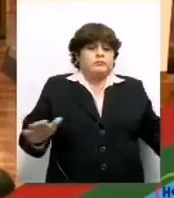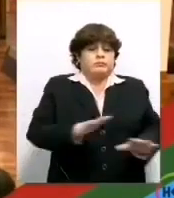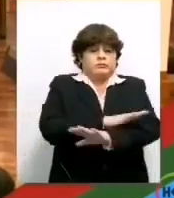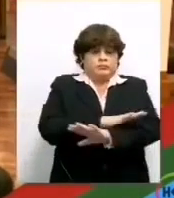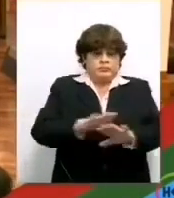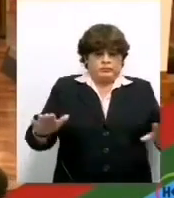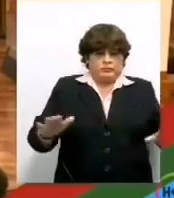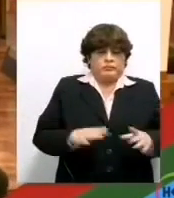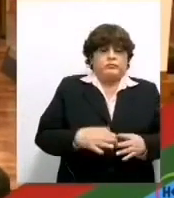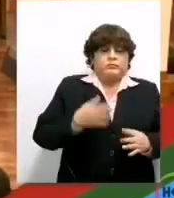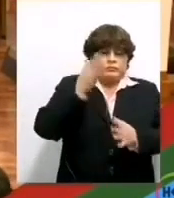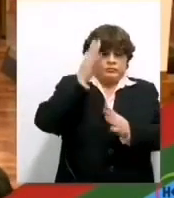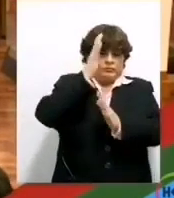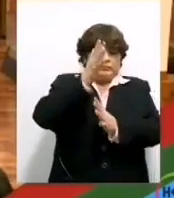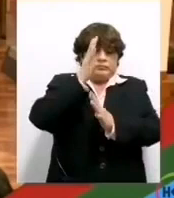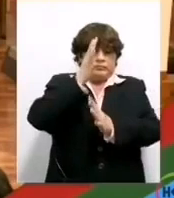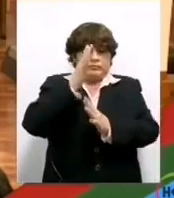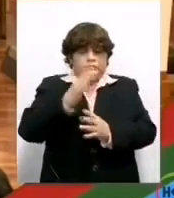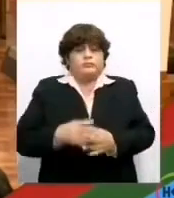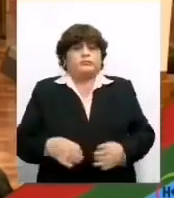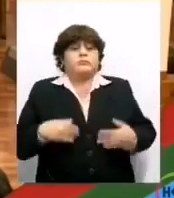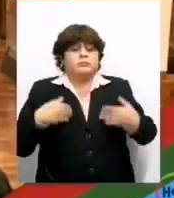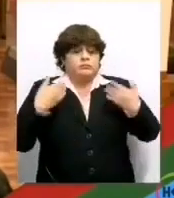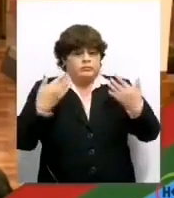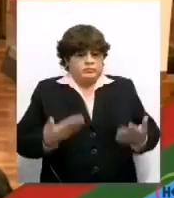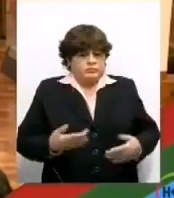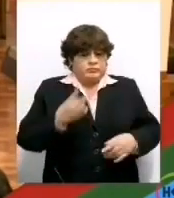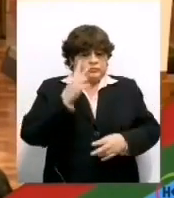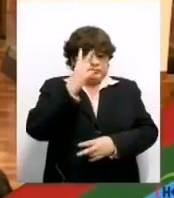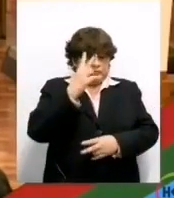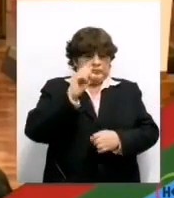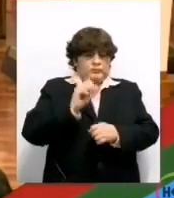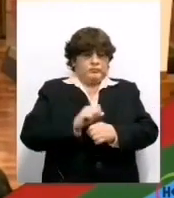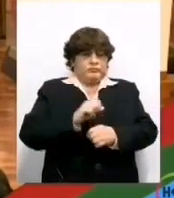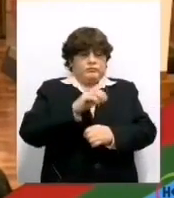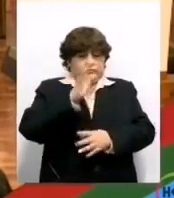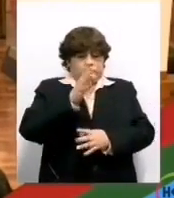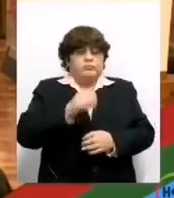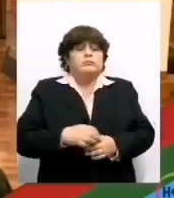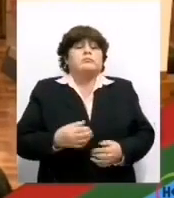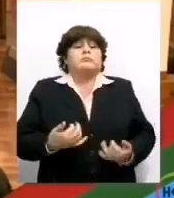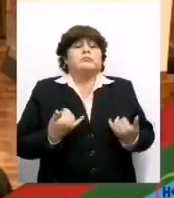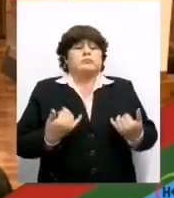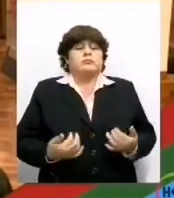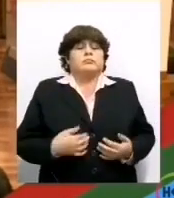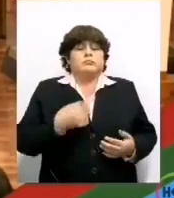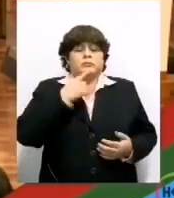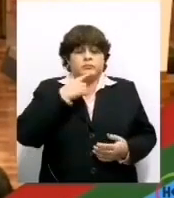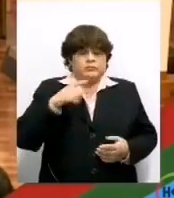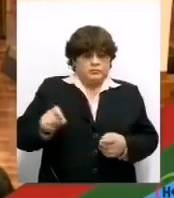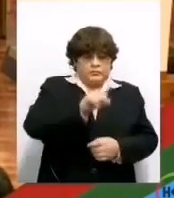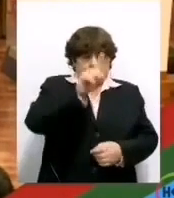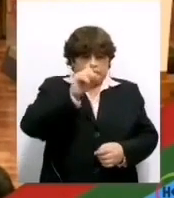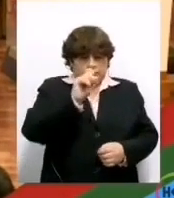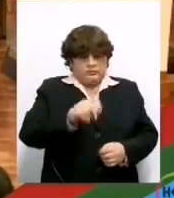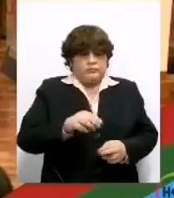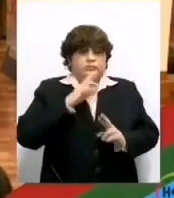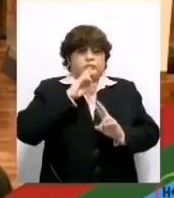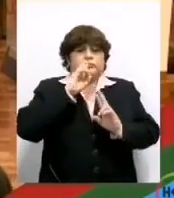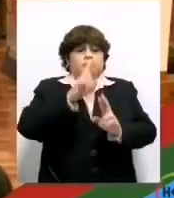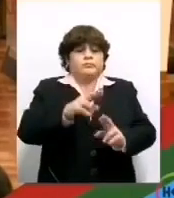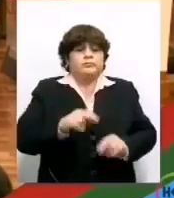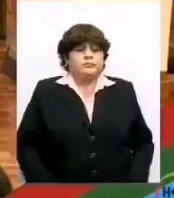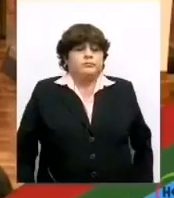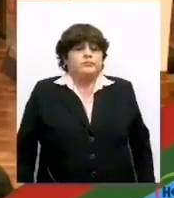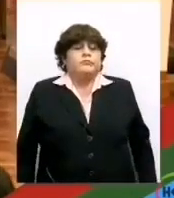terminado esta exposición de ambos candidatos han tenido dos minutos cada uno y ahora vamos con la dinámica de preguntas y respuestas